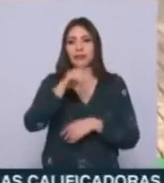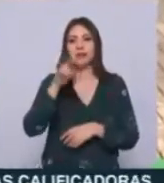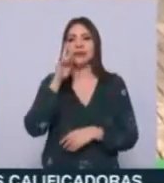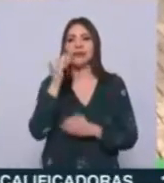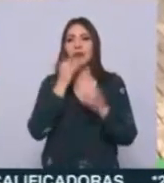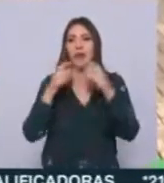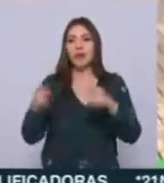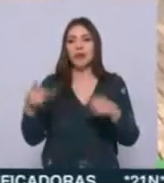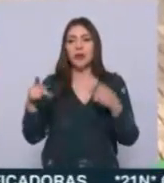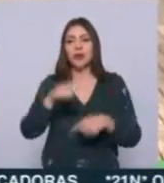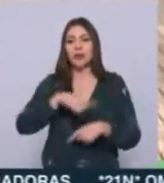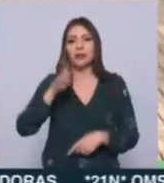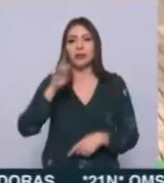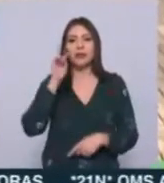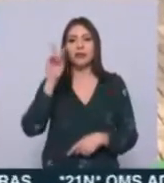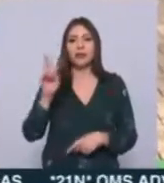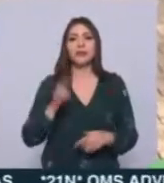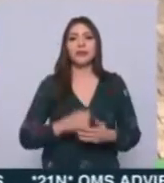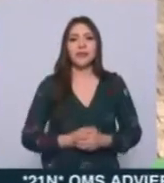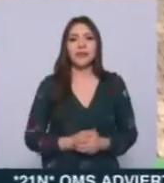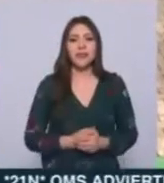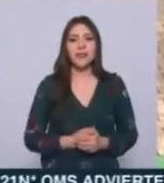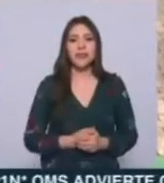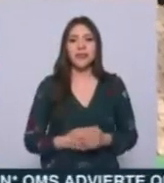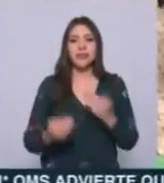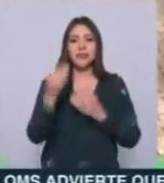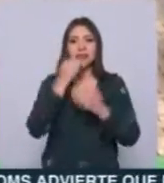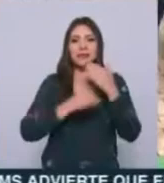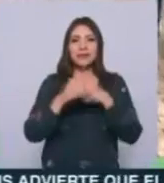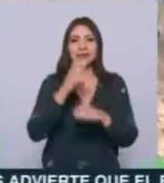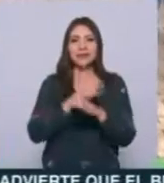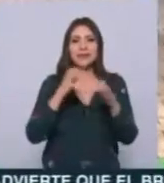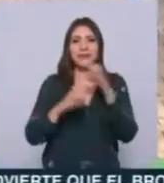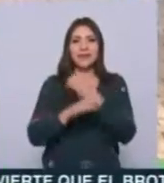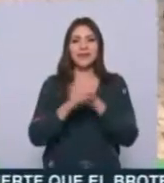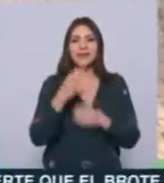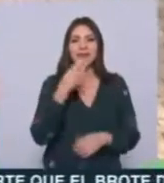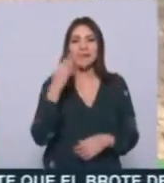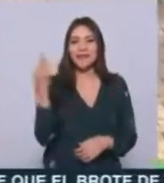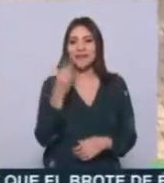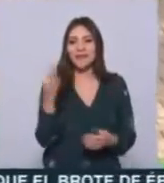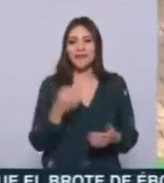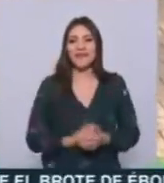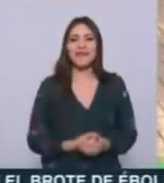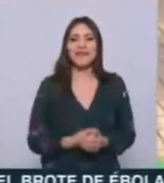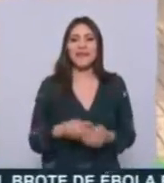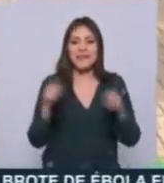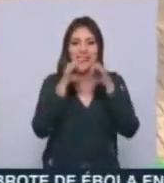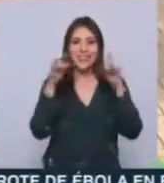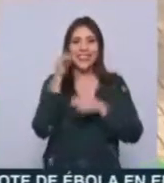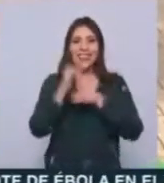gastronómico. Nos vamos a estar ahí comiendo cosas muy ricas de los países en la Feria Internacional